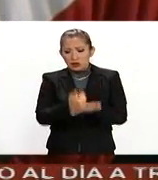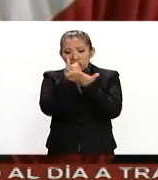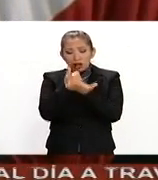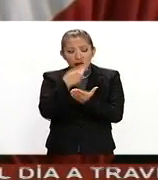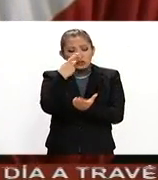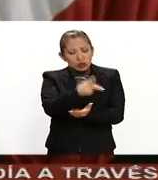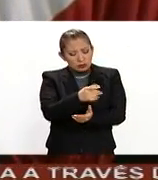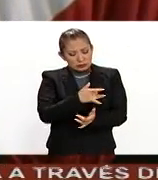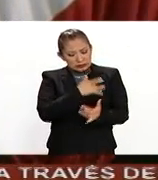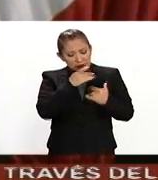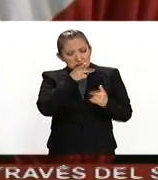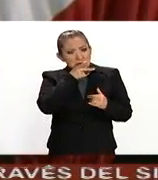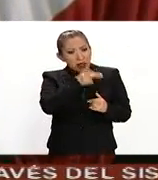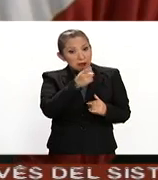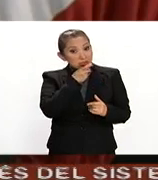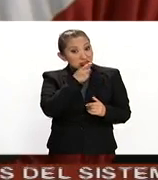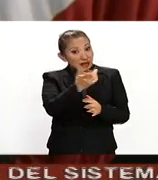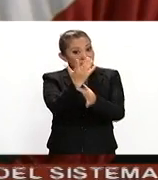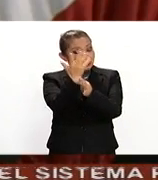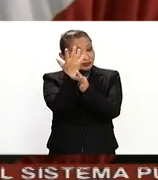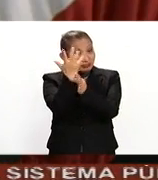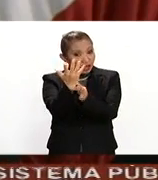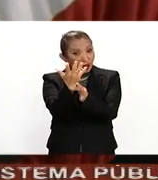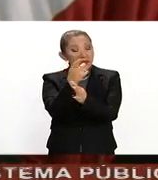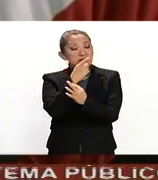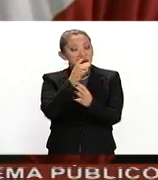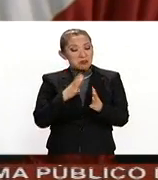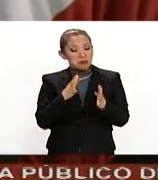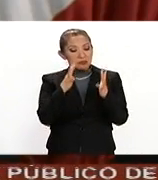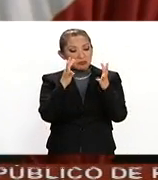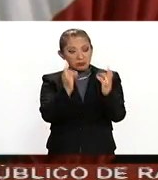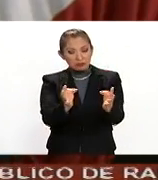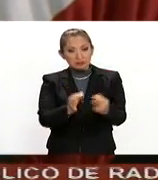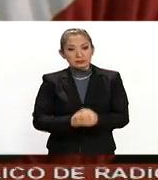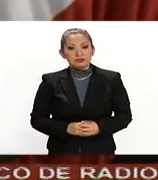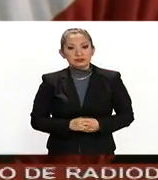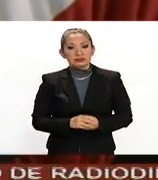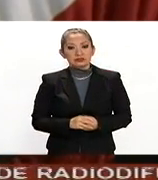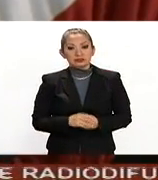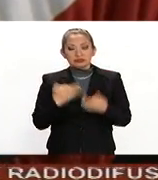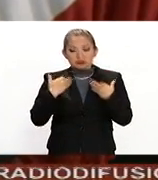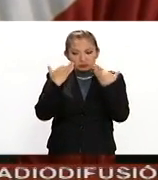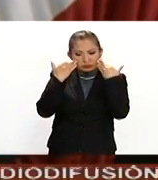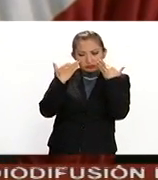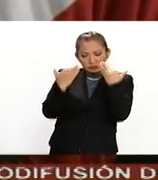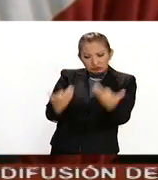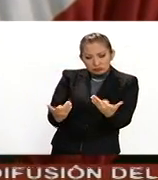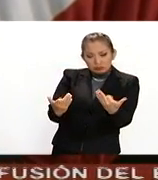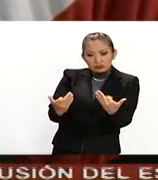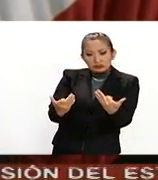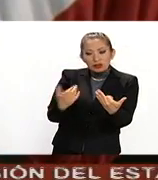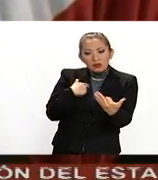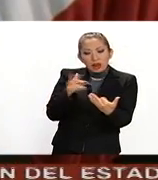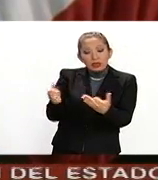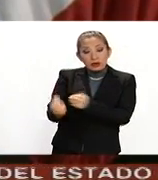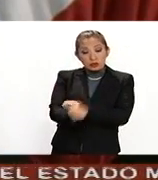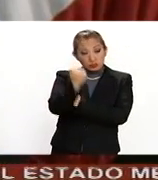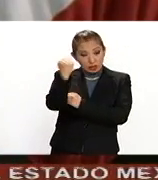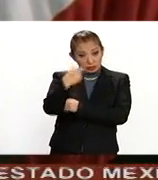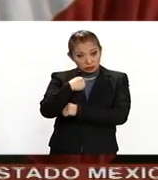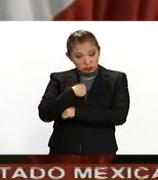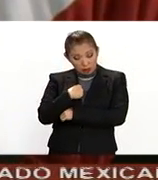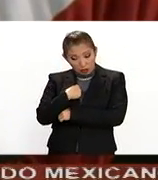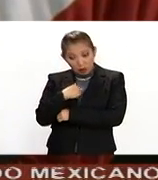Fueron sus propias palabras las que me la confirmaron. Lo atestigué al tener la